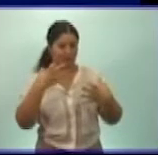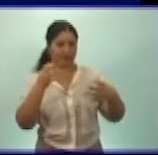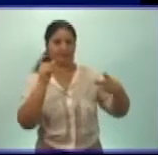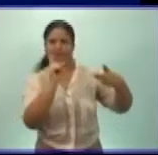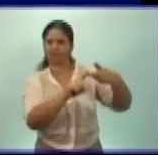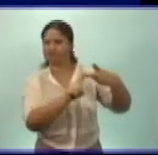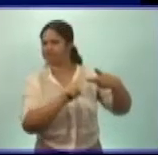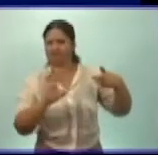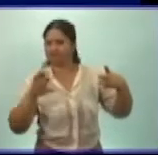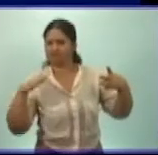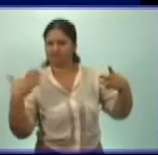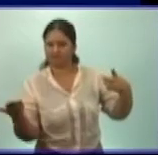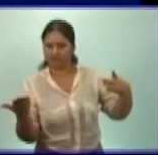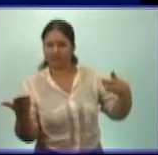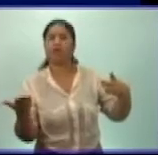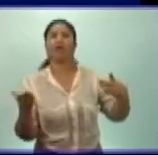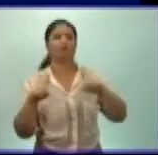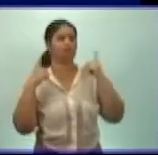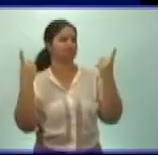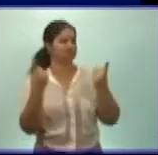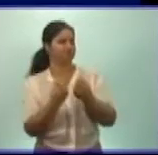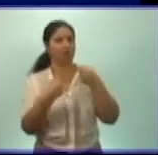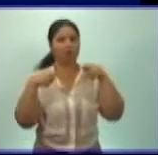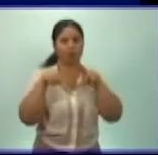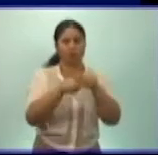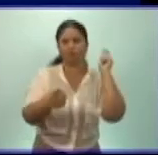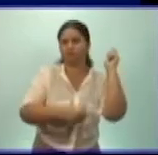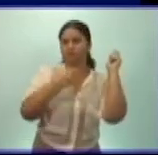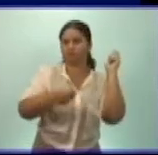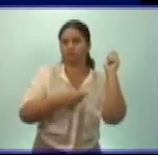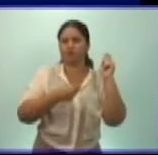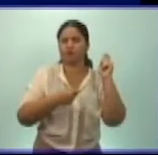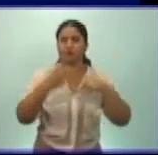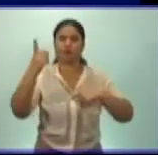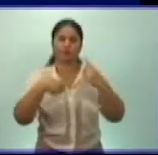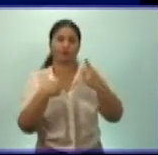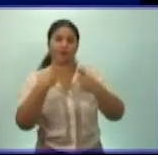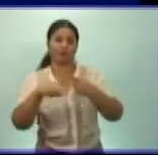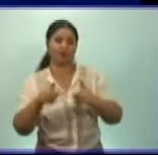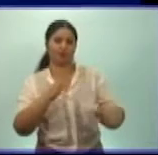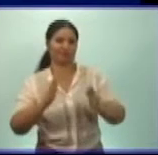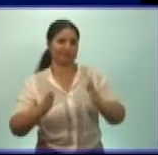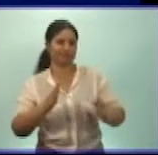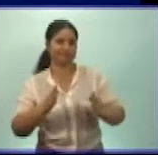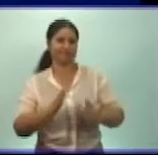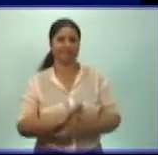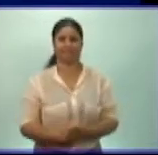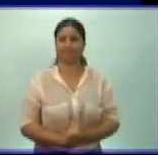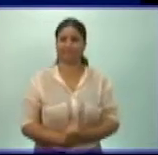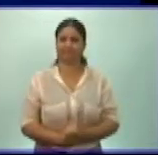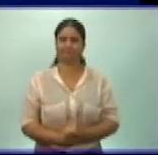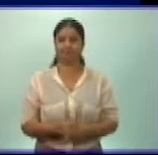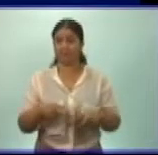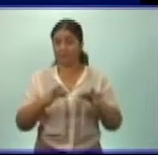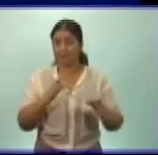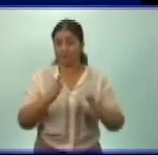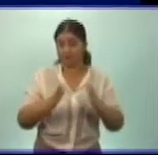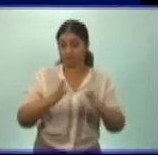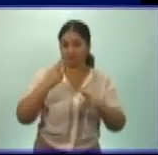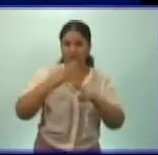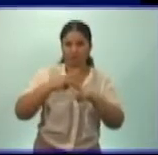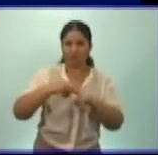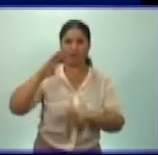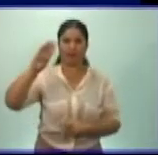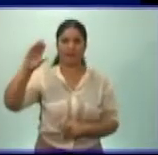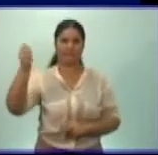toma de la mano la lucha contra el barroco y centra su atención en lo oculto y lo mesurado. Ya estas obras no van